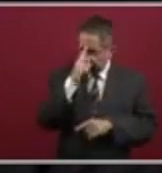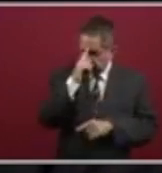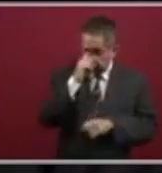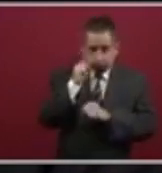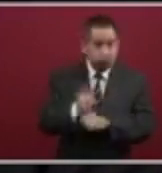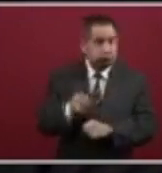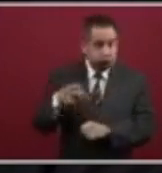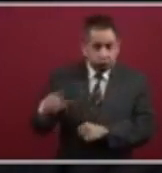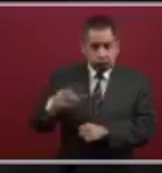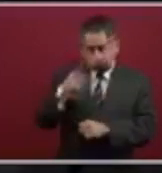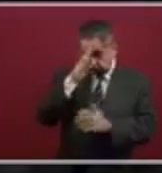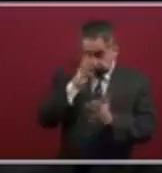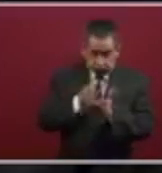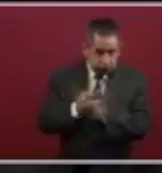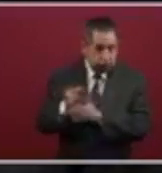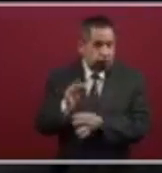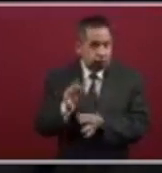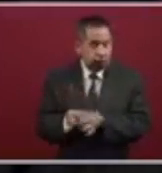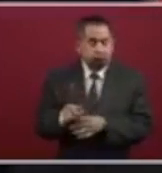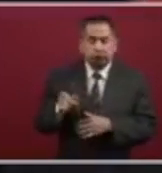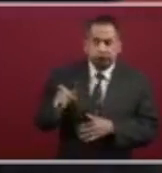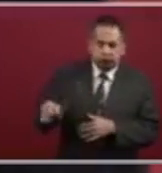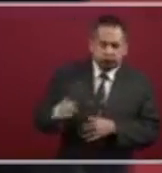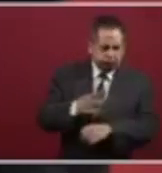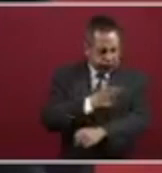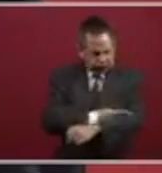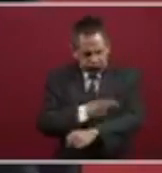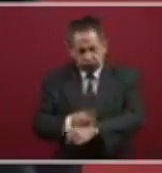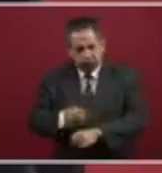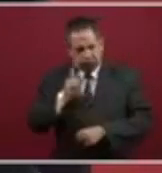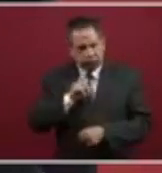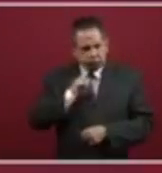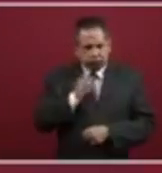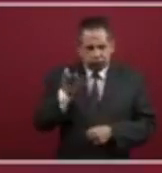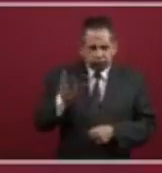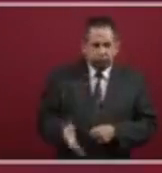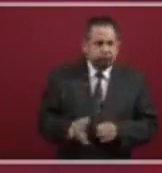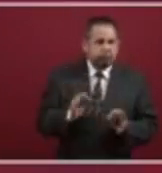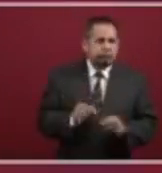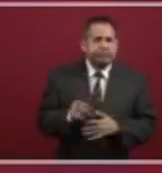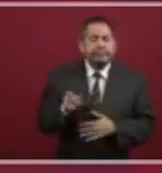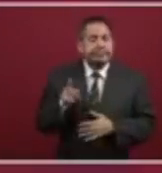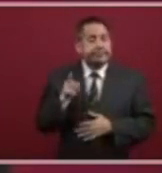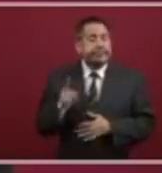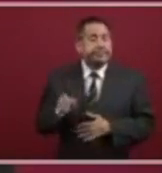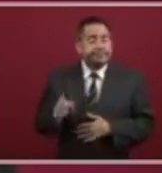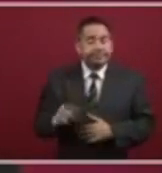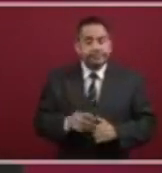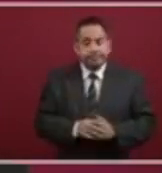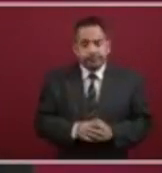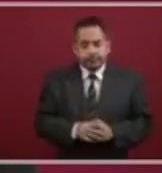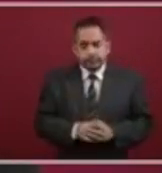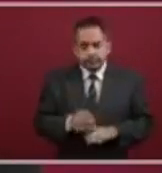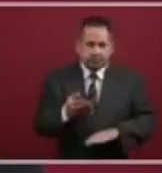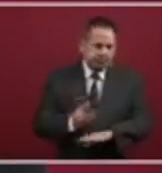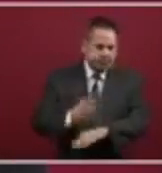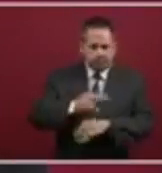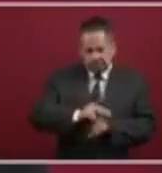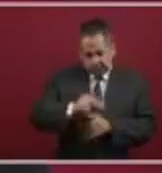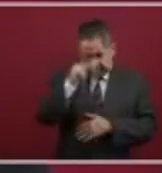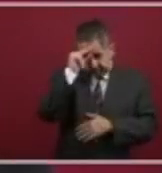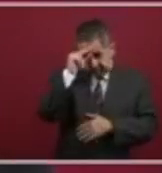convicciones y de ser una mujer honesta, es muy